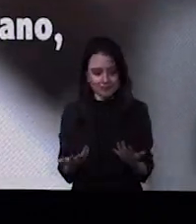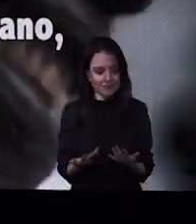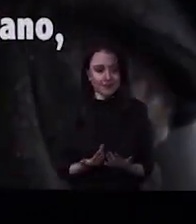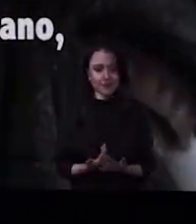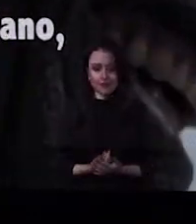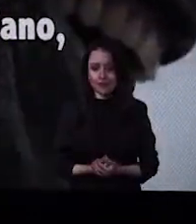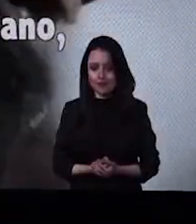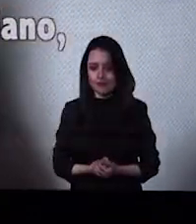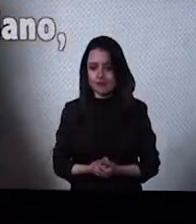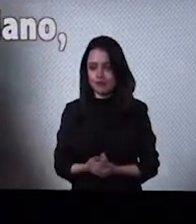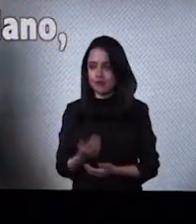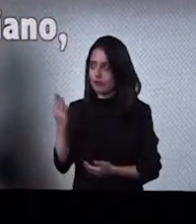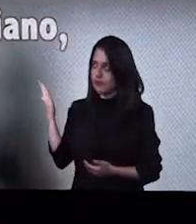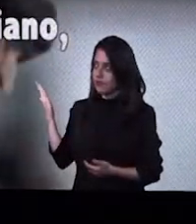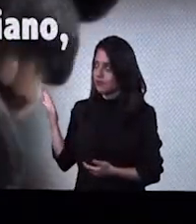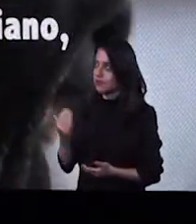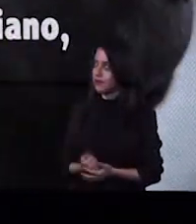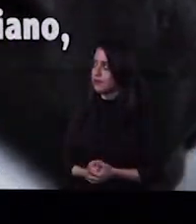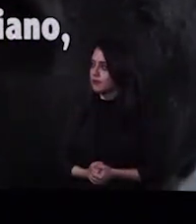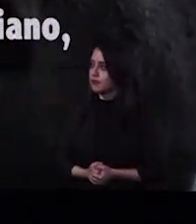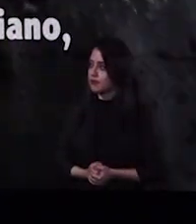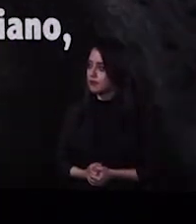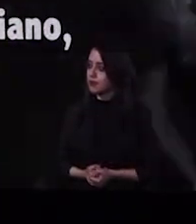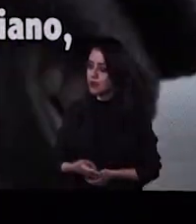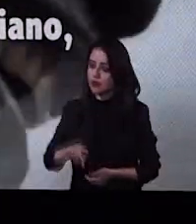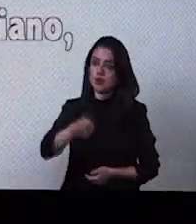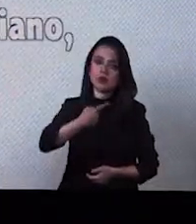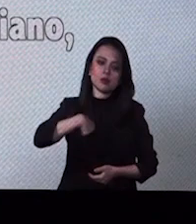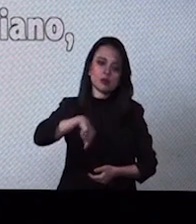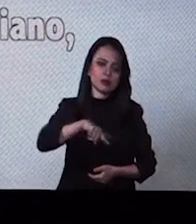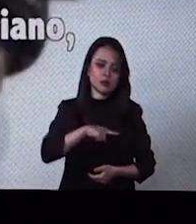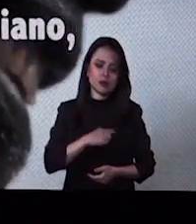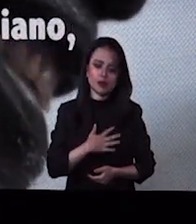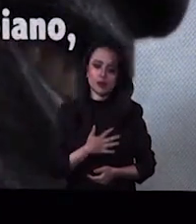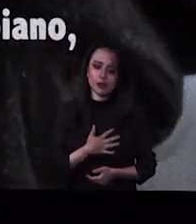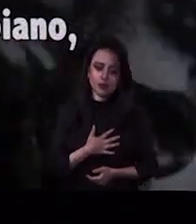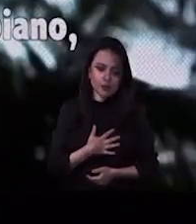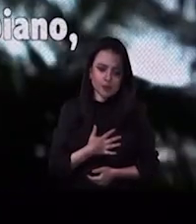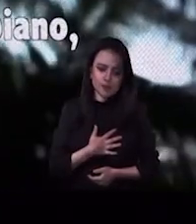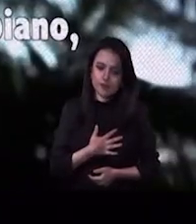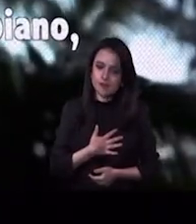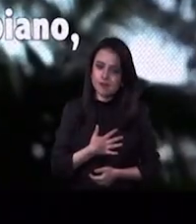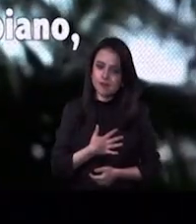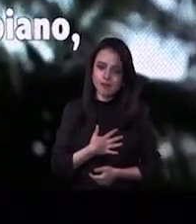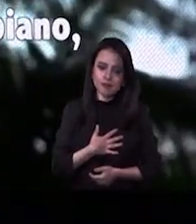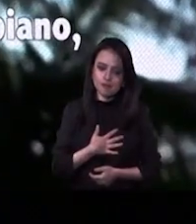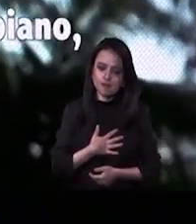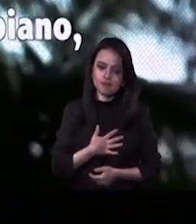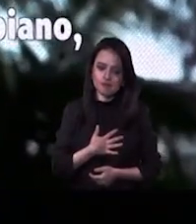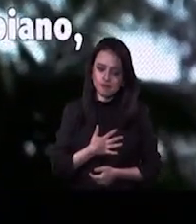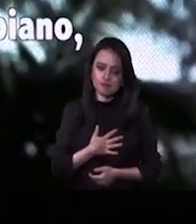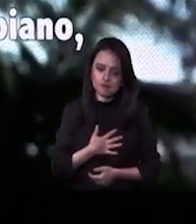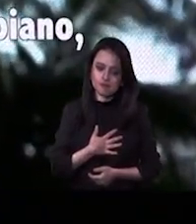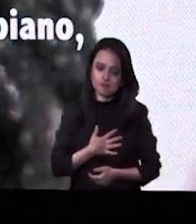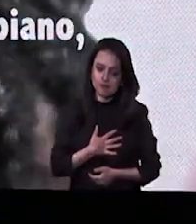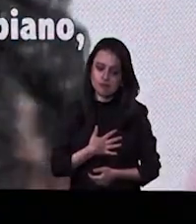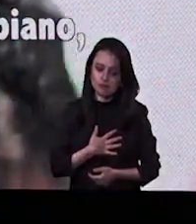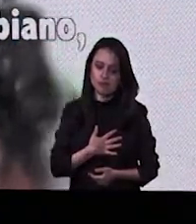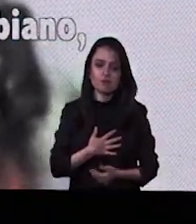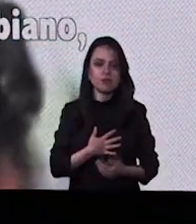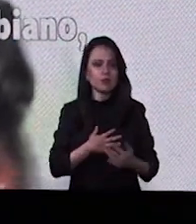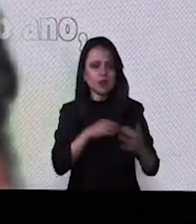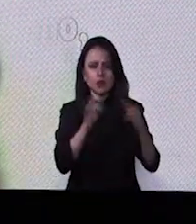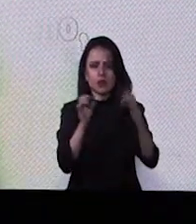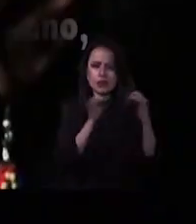nosotros tomamos la decisión, o la guerrilla o los panaderos,